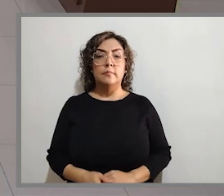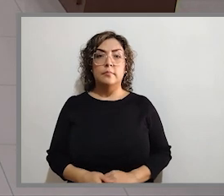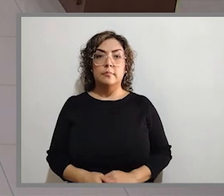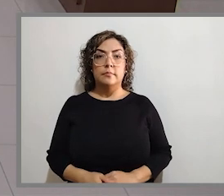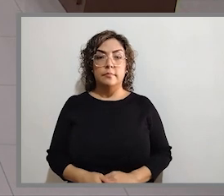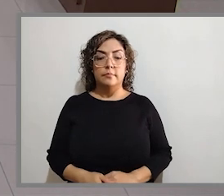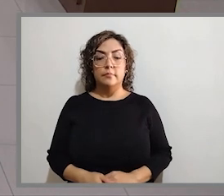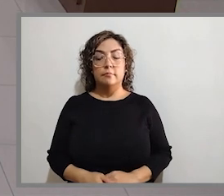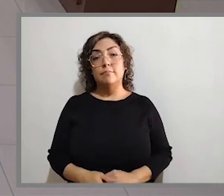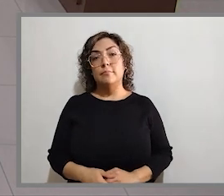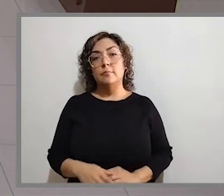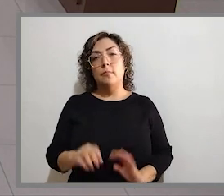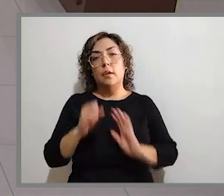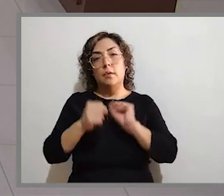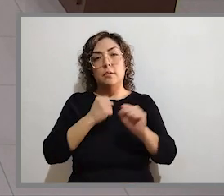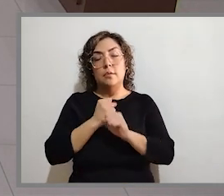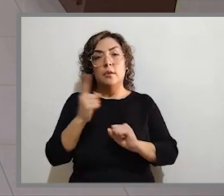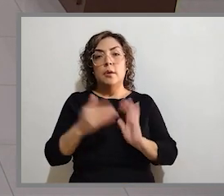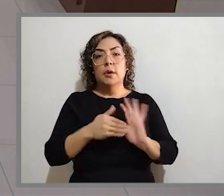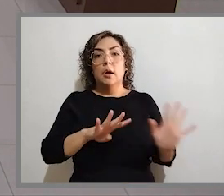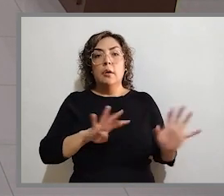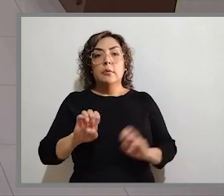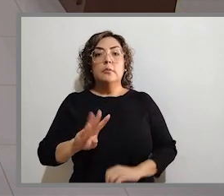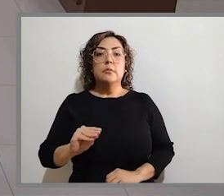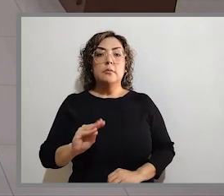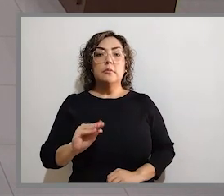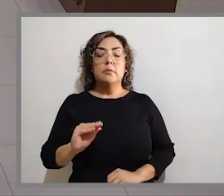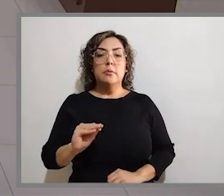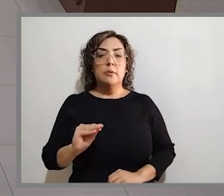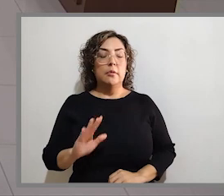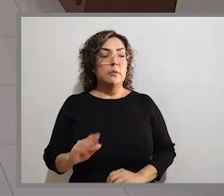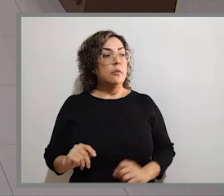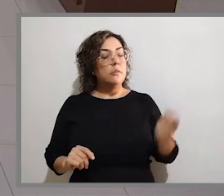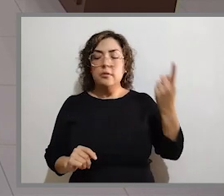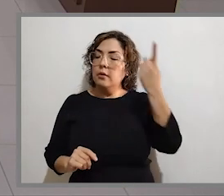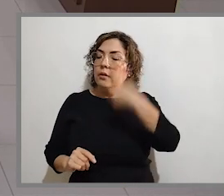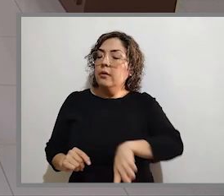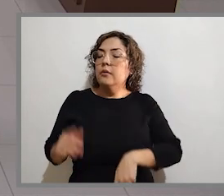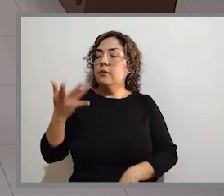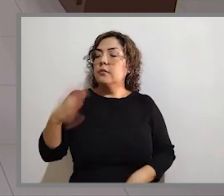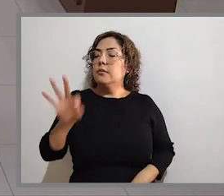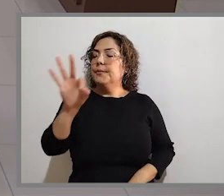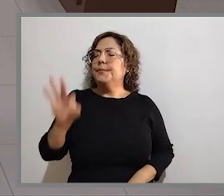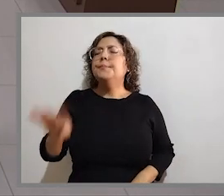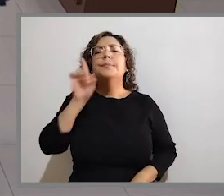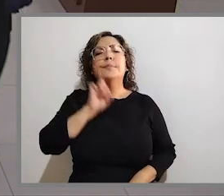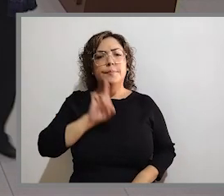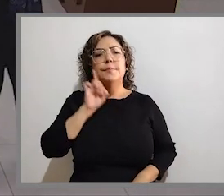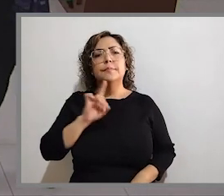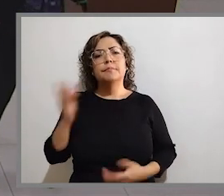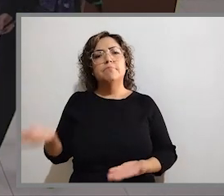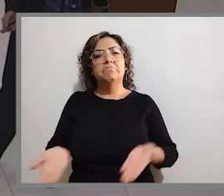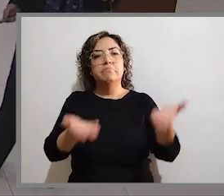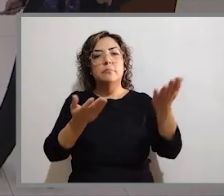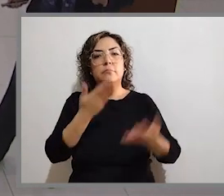pasaba en los 90s, pues llegaran 10% de mujeres al Congreso, a que de pronto ahora